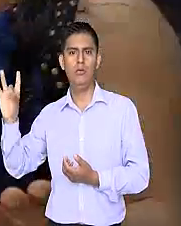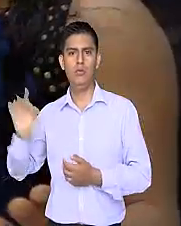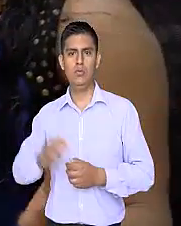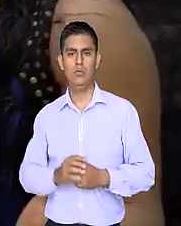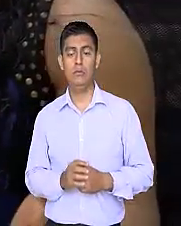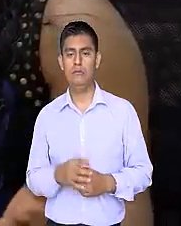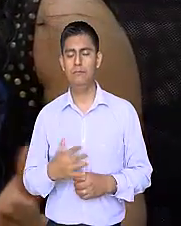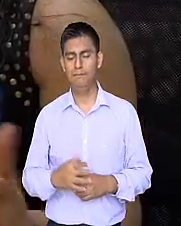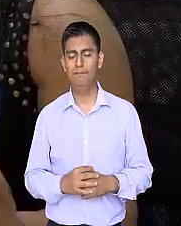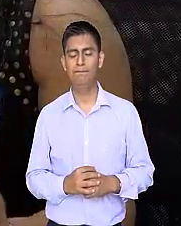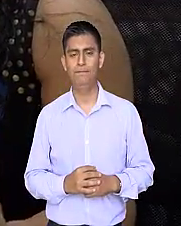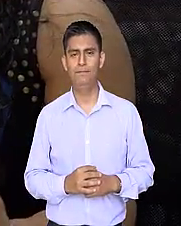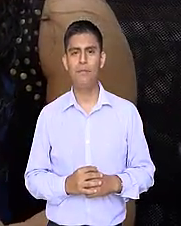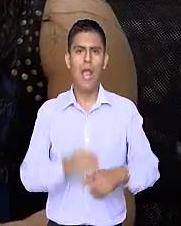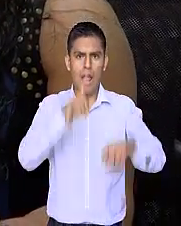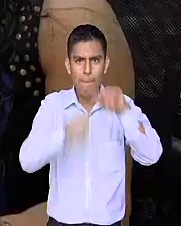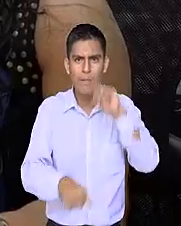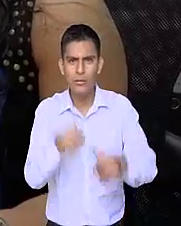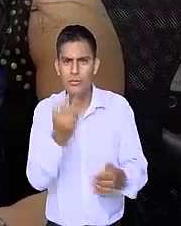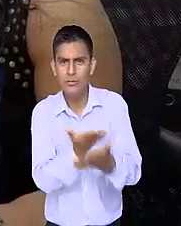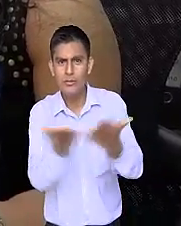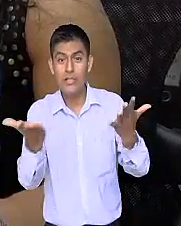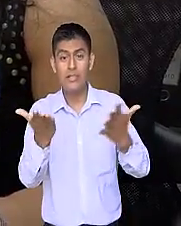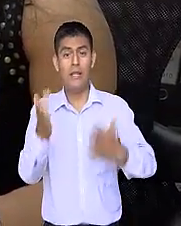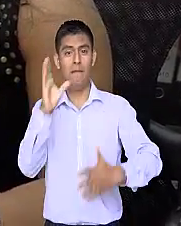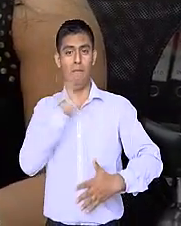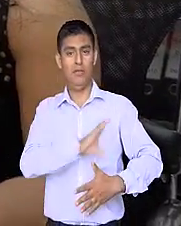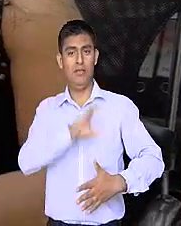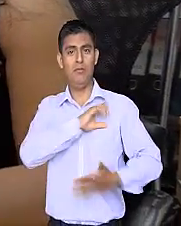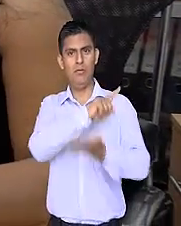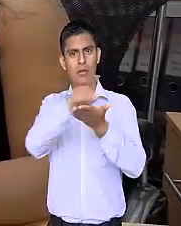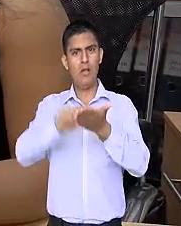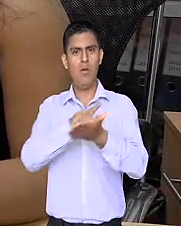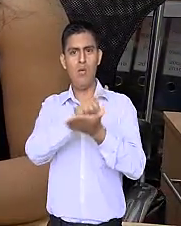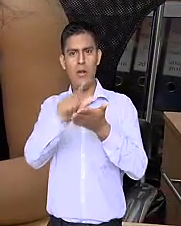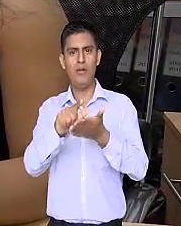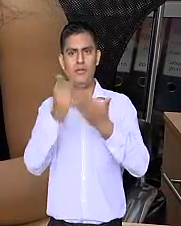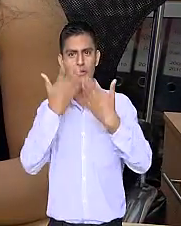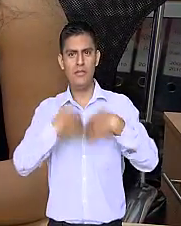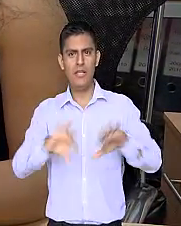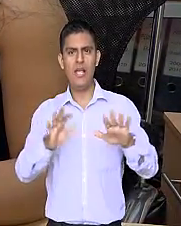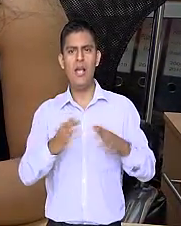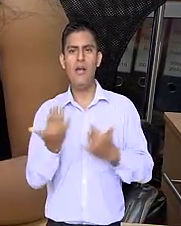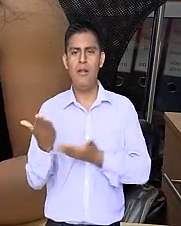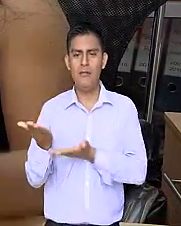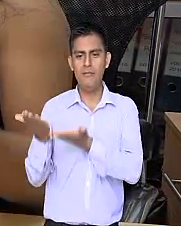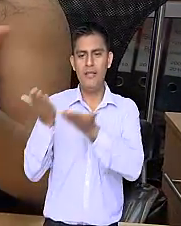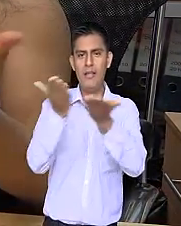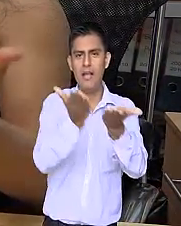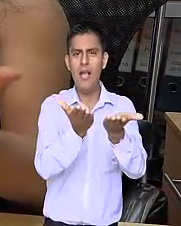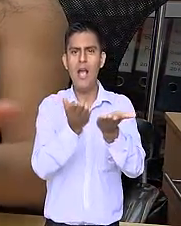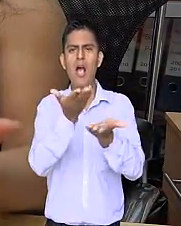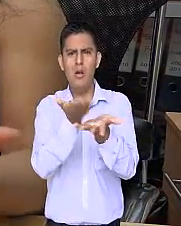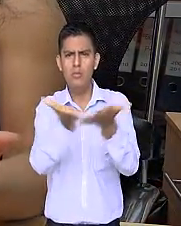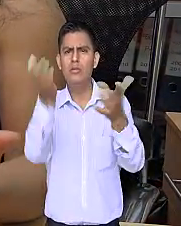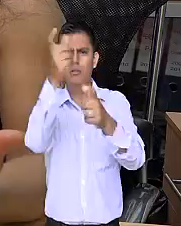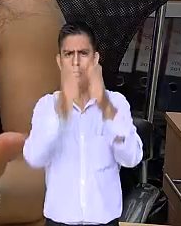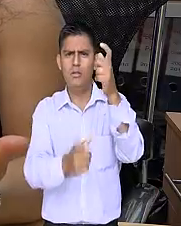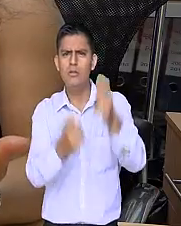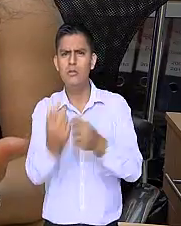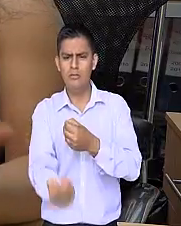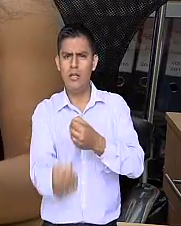444.38. Amigos televidentes, de esta manera el ilustre municipio del cantón Lago Agrio brinda a usted